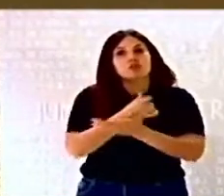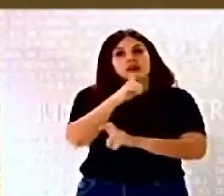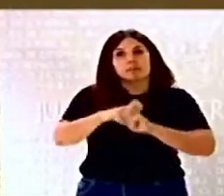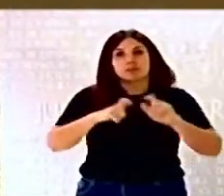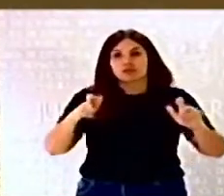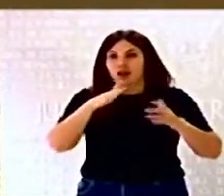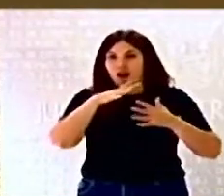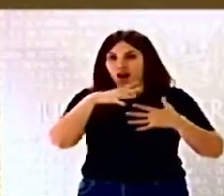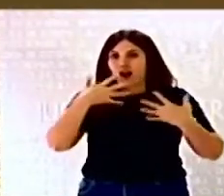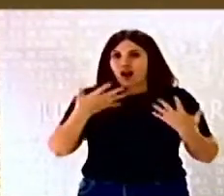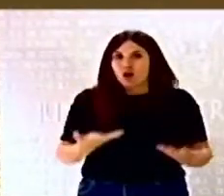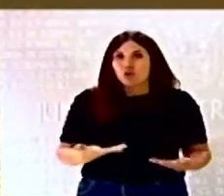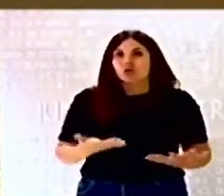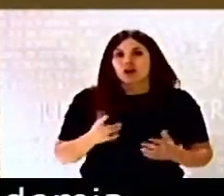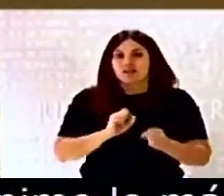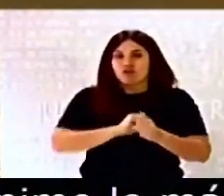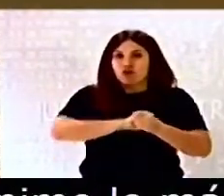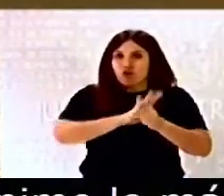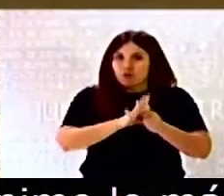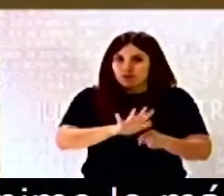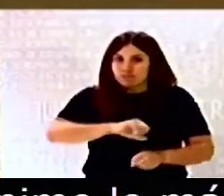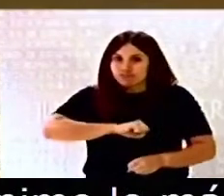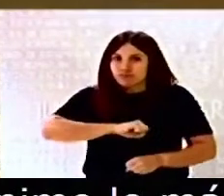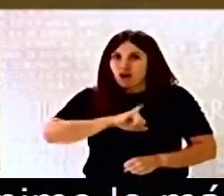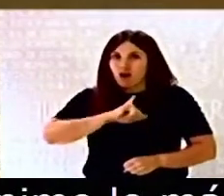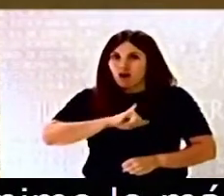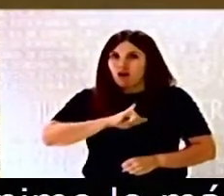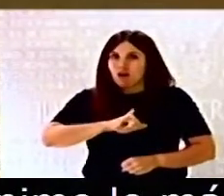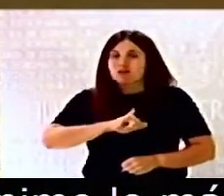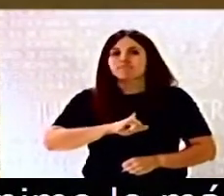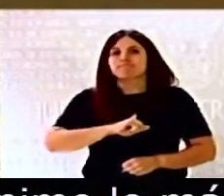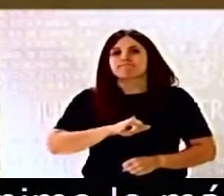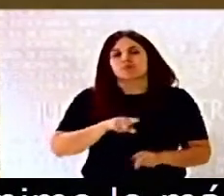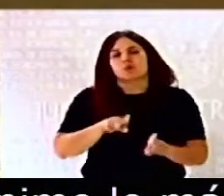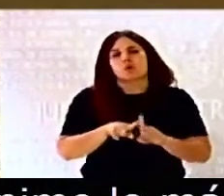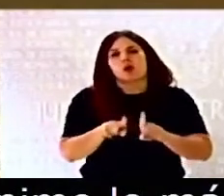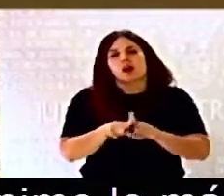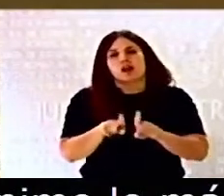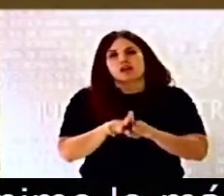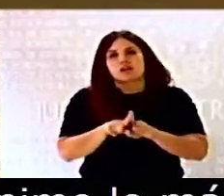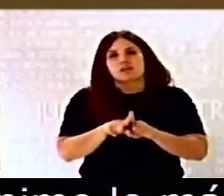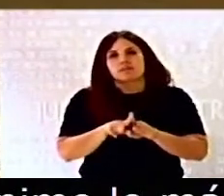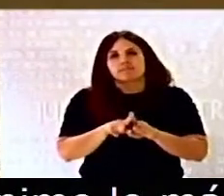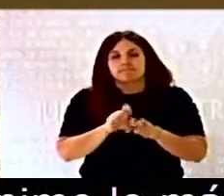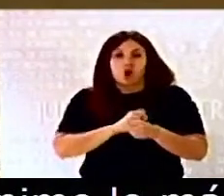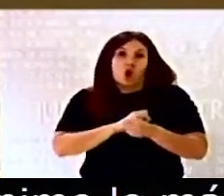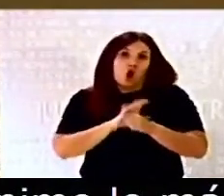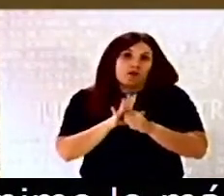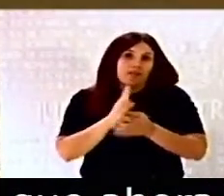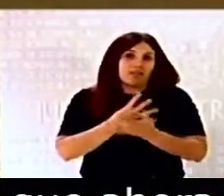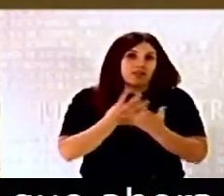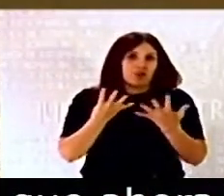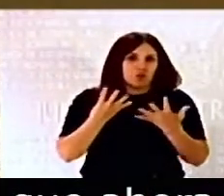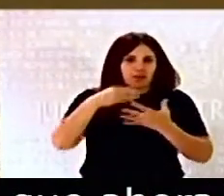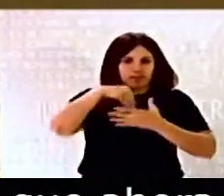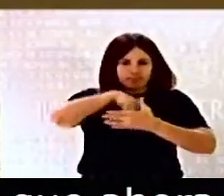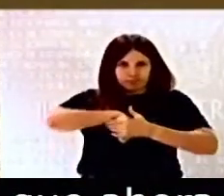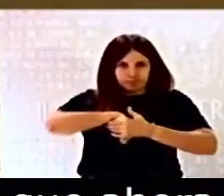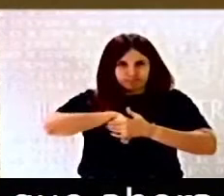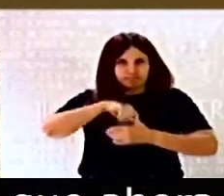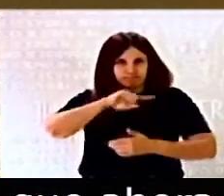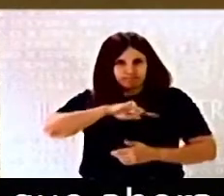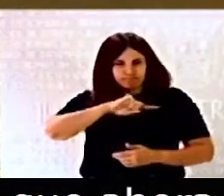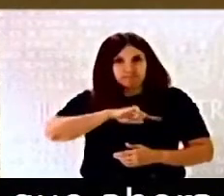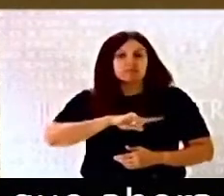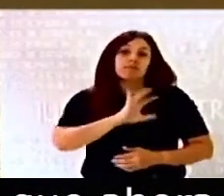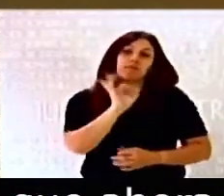mismo, estando infectadas por el SARS-CoV-2, están desarrollando la COVID-19 en nuestra comunidad autónoma, bien